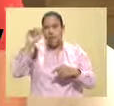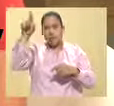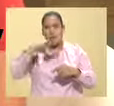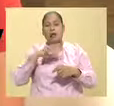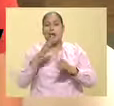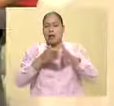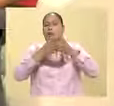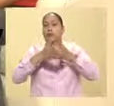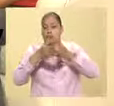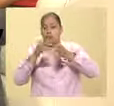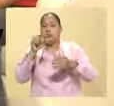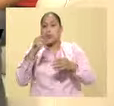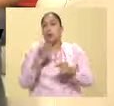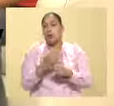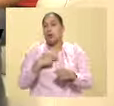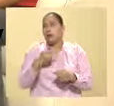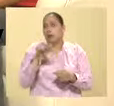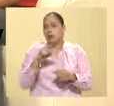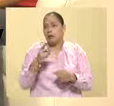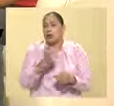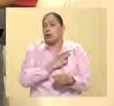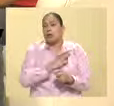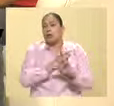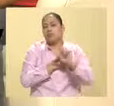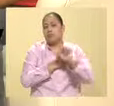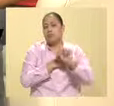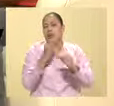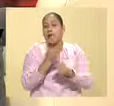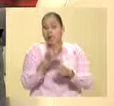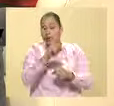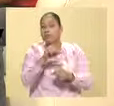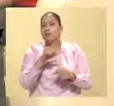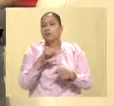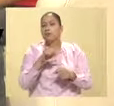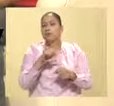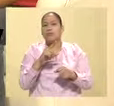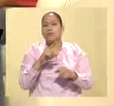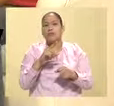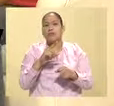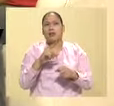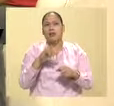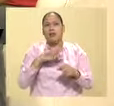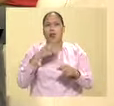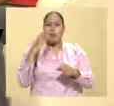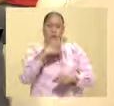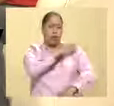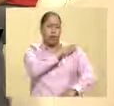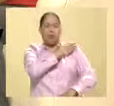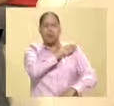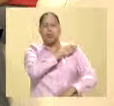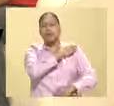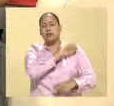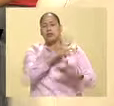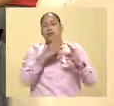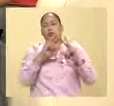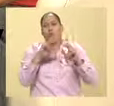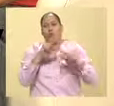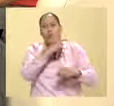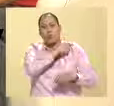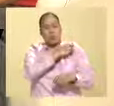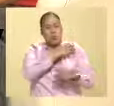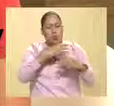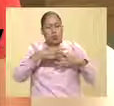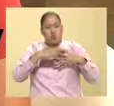y pues ahorita estoy en eso solitario no puedo ahorita tuve un fuerte desgarro del hombro la última travesía y